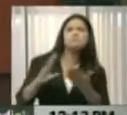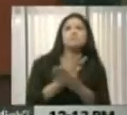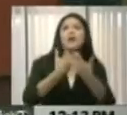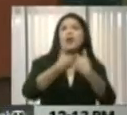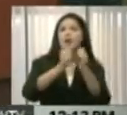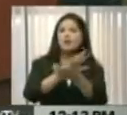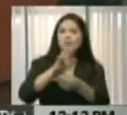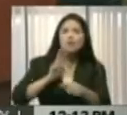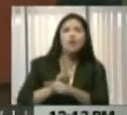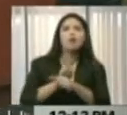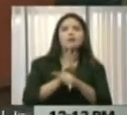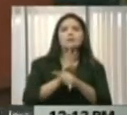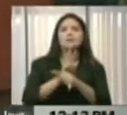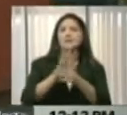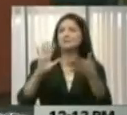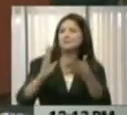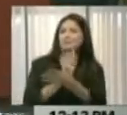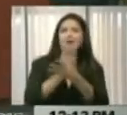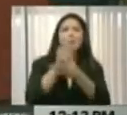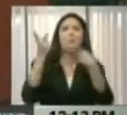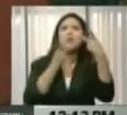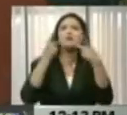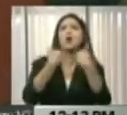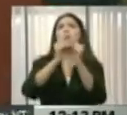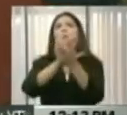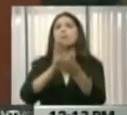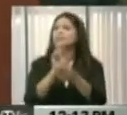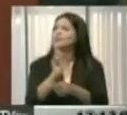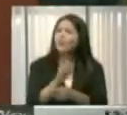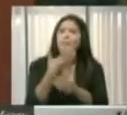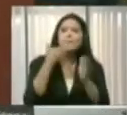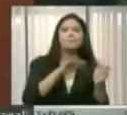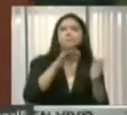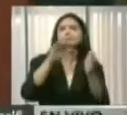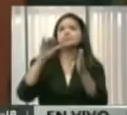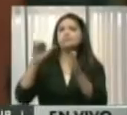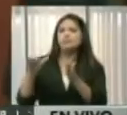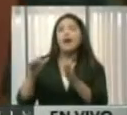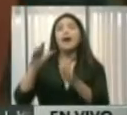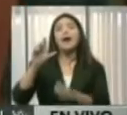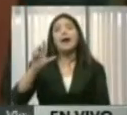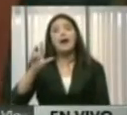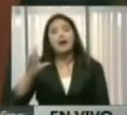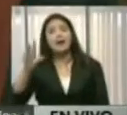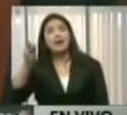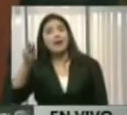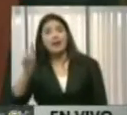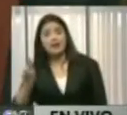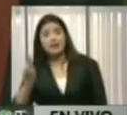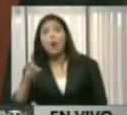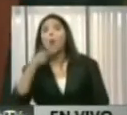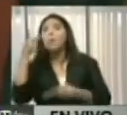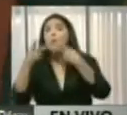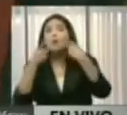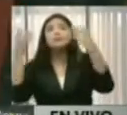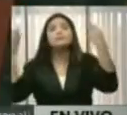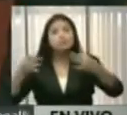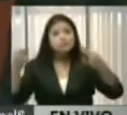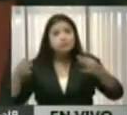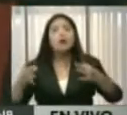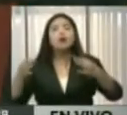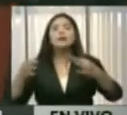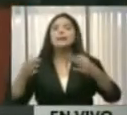en la política y propiciar el tránsito del ELN a la política legal, para lo